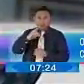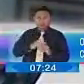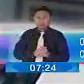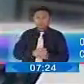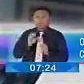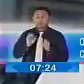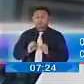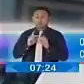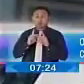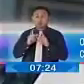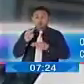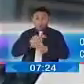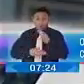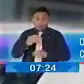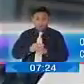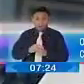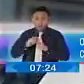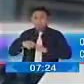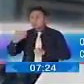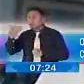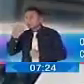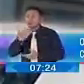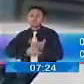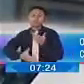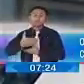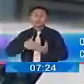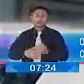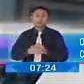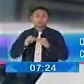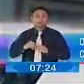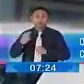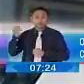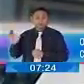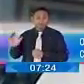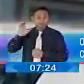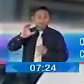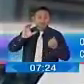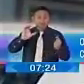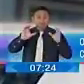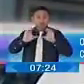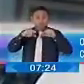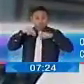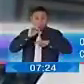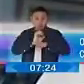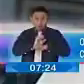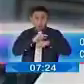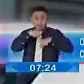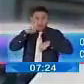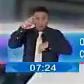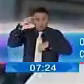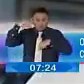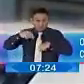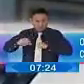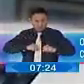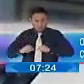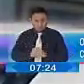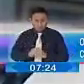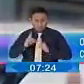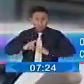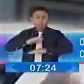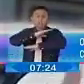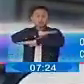las oportunidades comerciales, cuando busca mercados, cuando se generan inversiones, y eso es lo que estamos tratando en este gobierno. Dejar esta